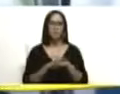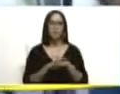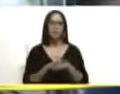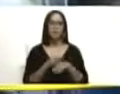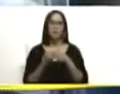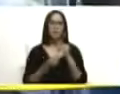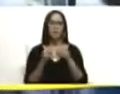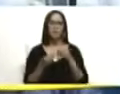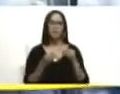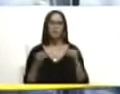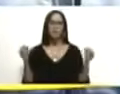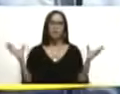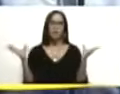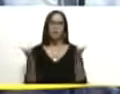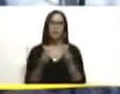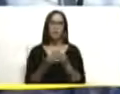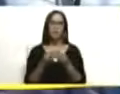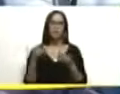cuenta histórica,